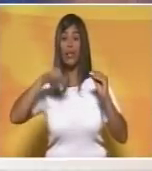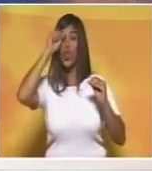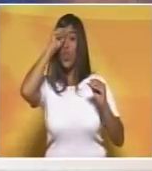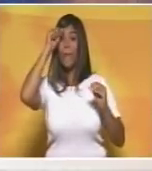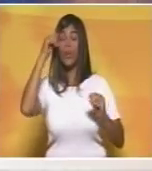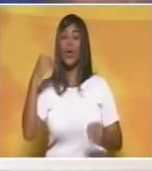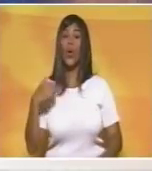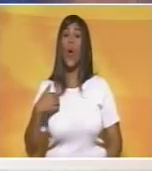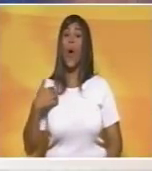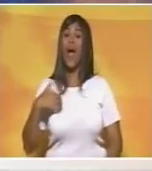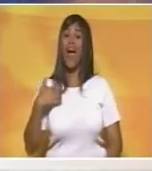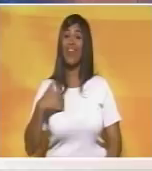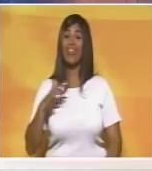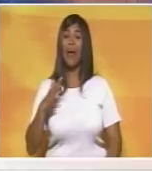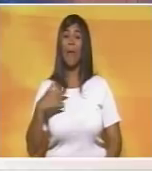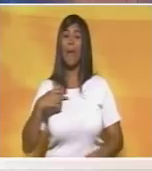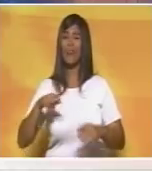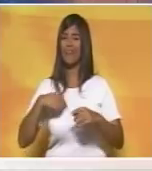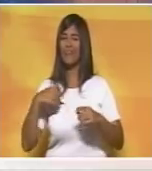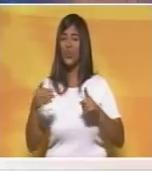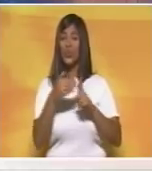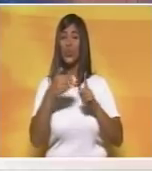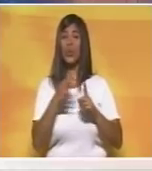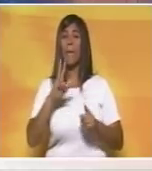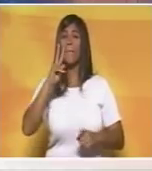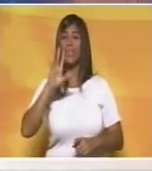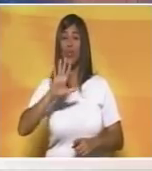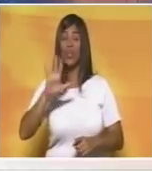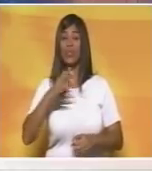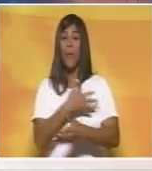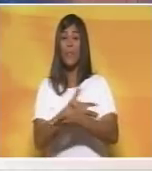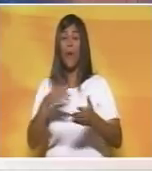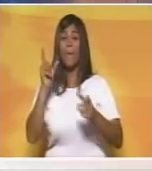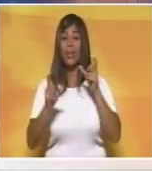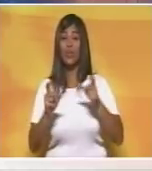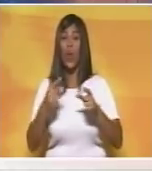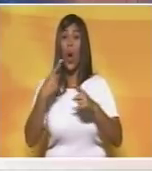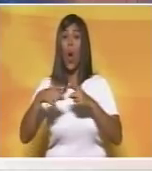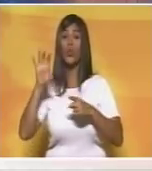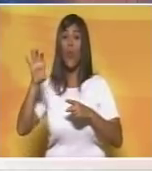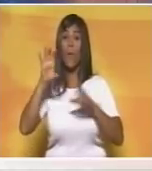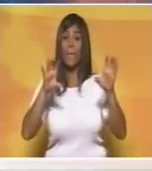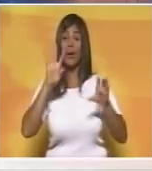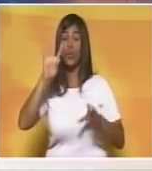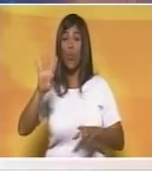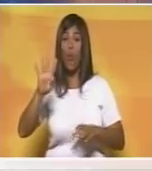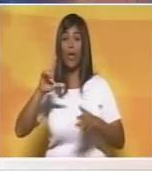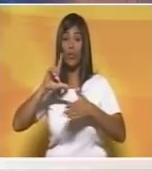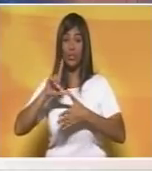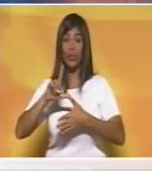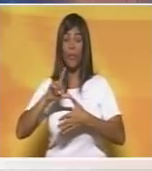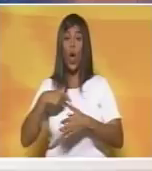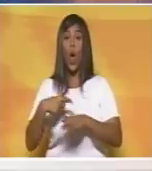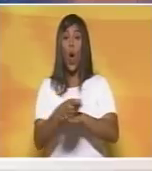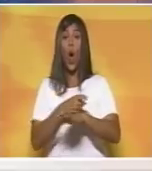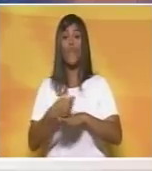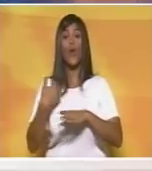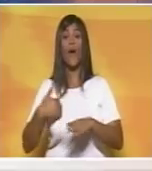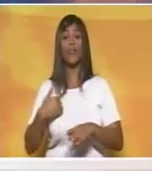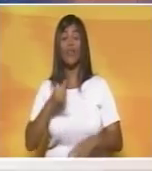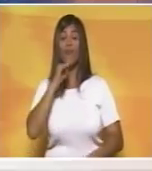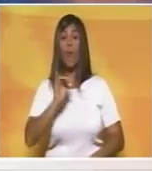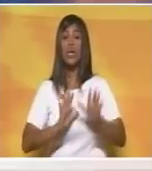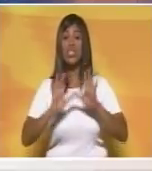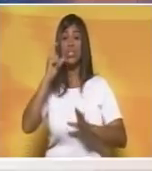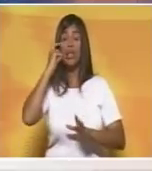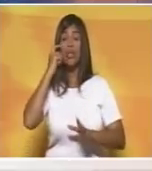en Argentina y que afectó aproximadamente a 55 millones de personas de al menos 4 países latinoamericanos, el gobierno de Buenos Aires informó que dentro de